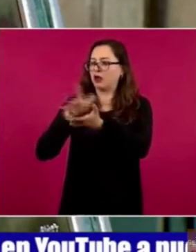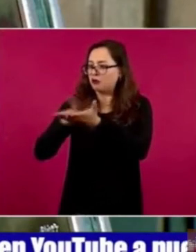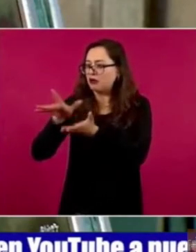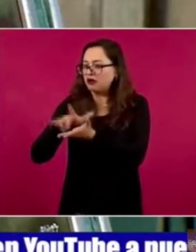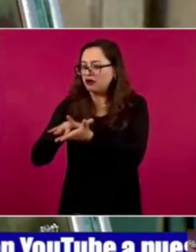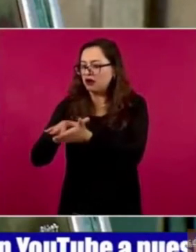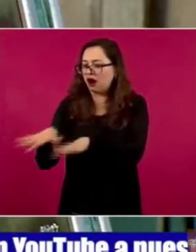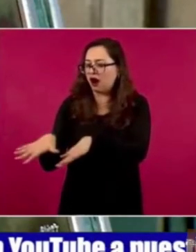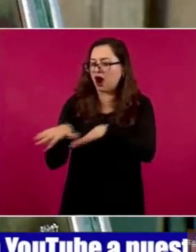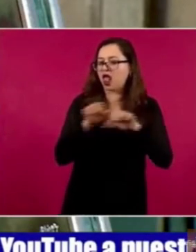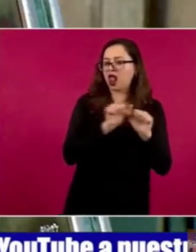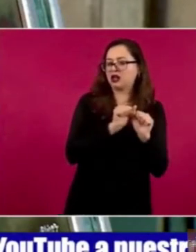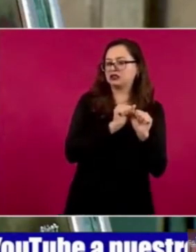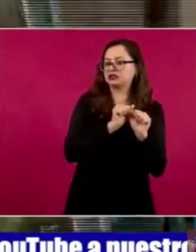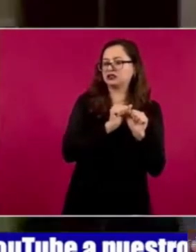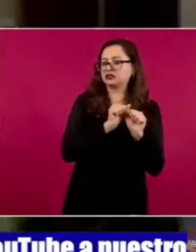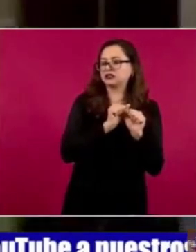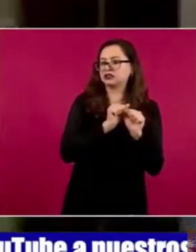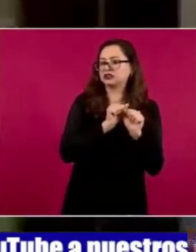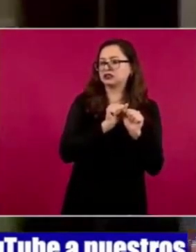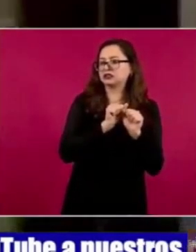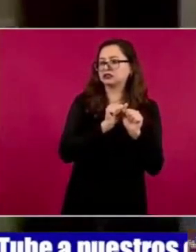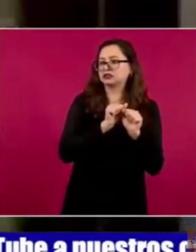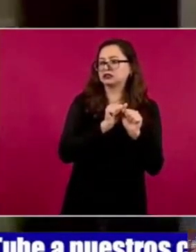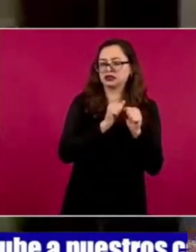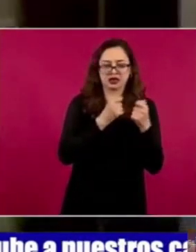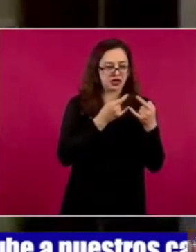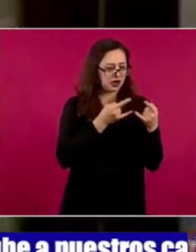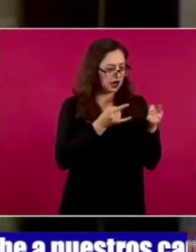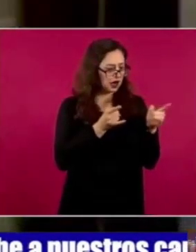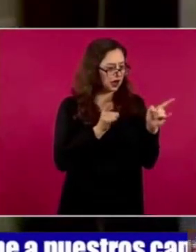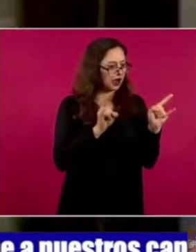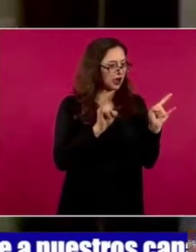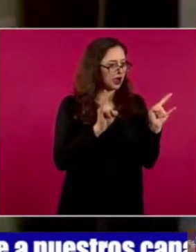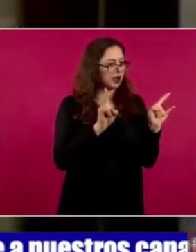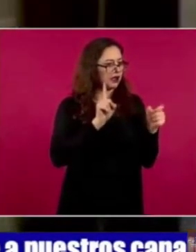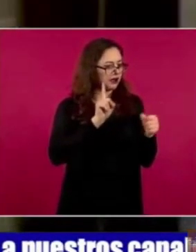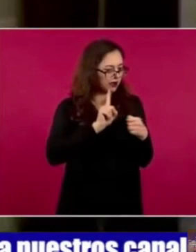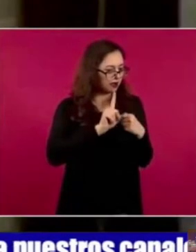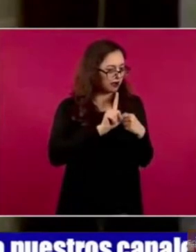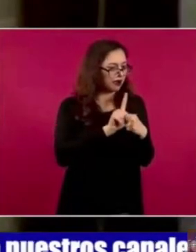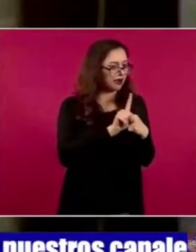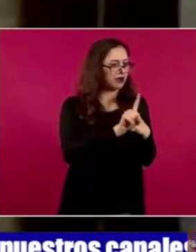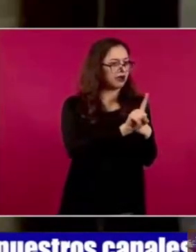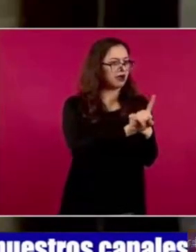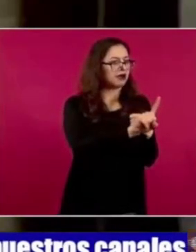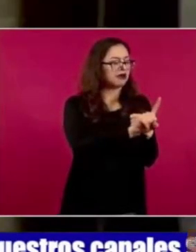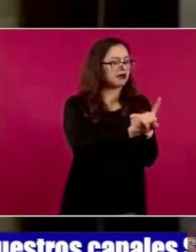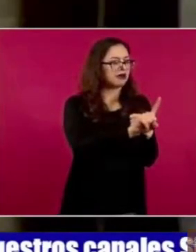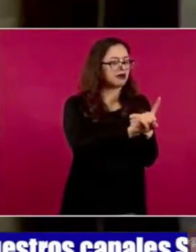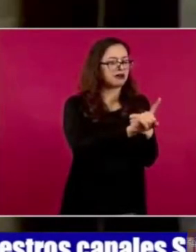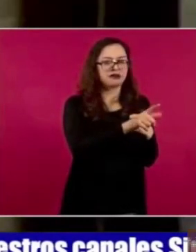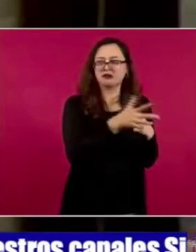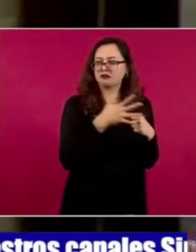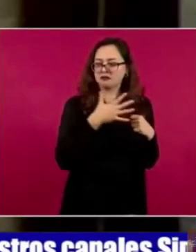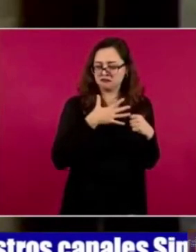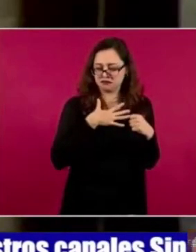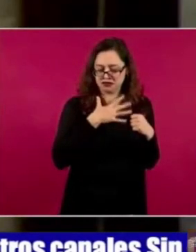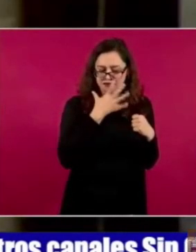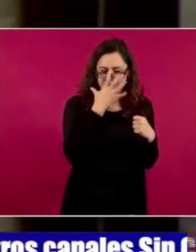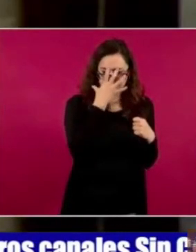y tener las puertas de la prisión abiertas al precio de mi